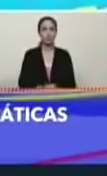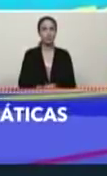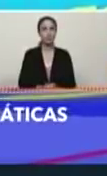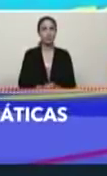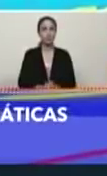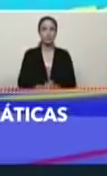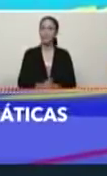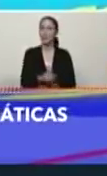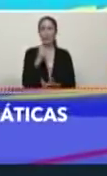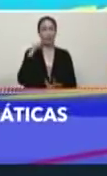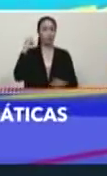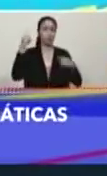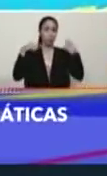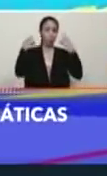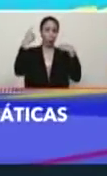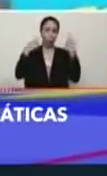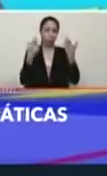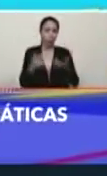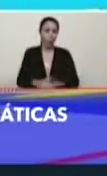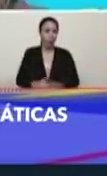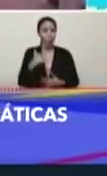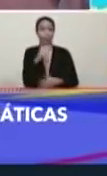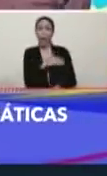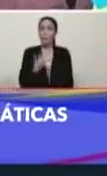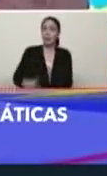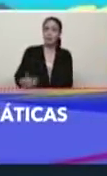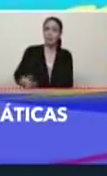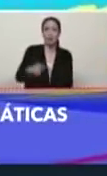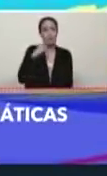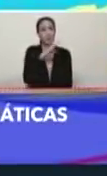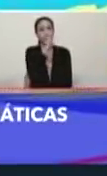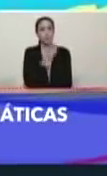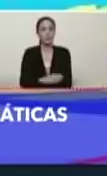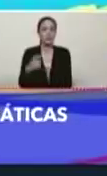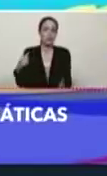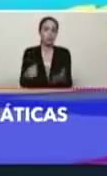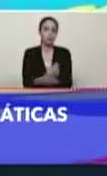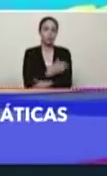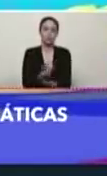Un tipo loco, loco, loco que llegó a la presidencia, lamentablemente.